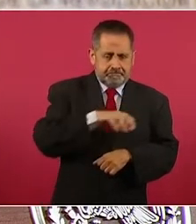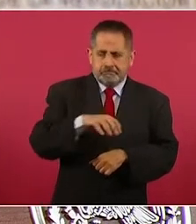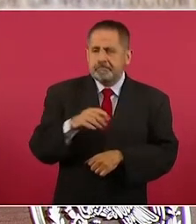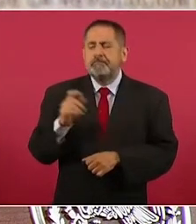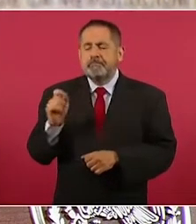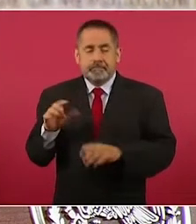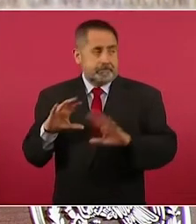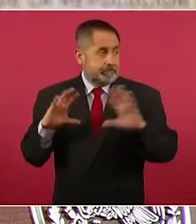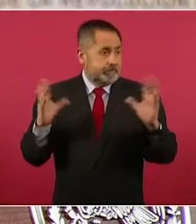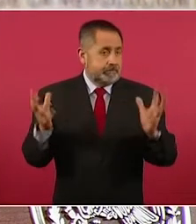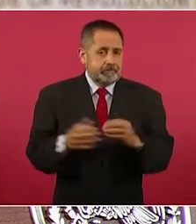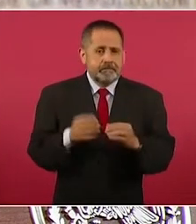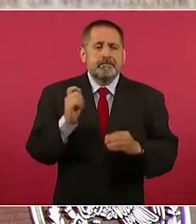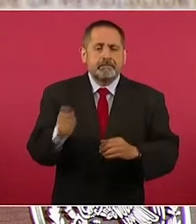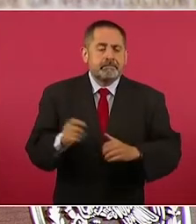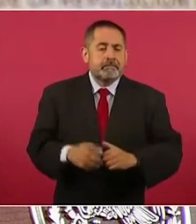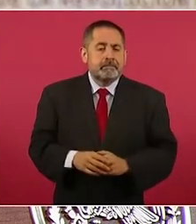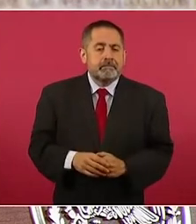solo